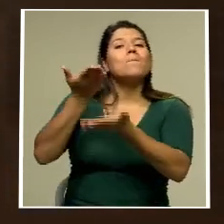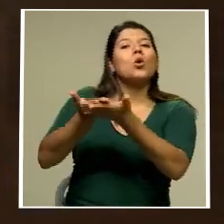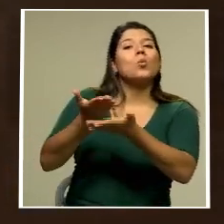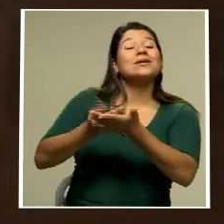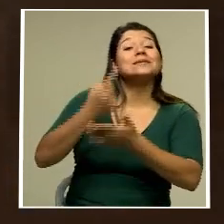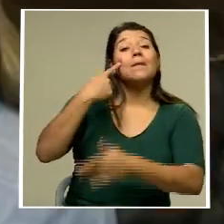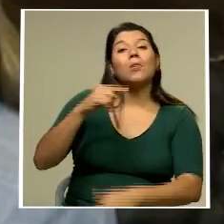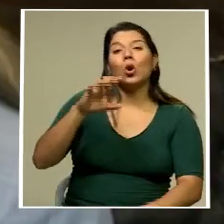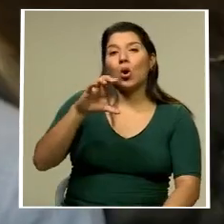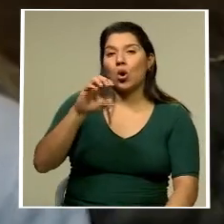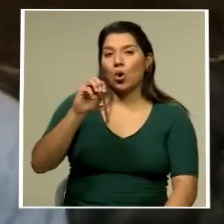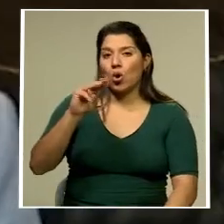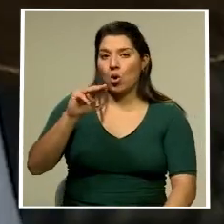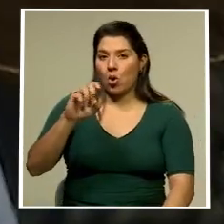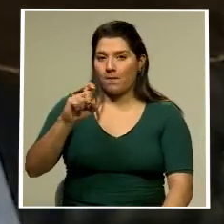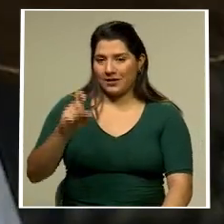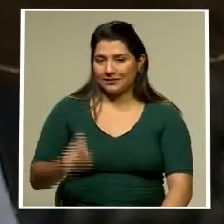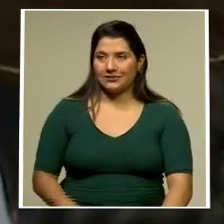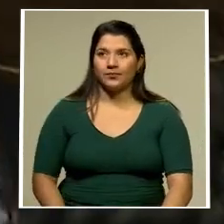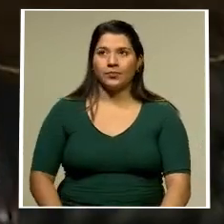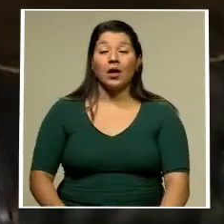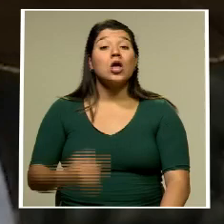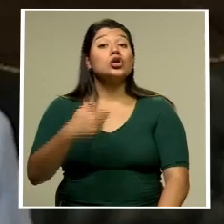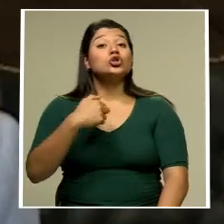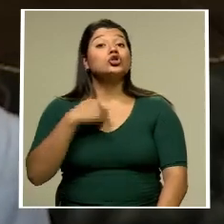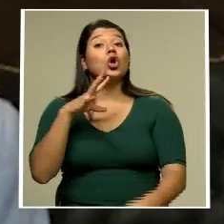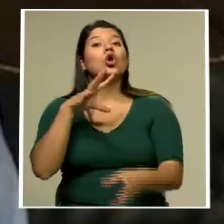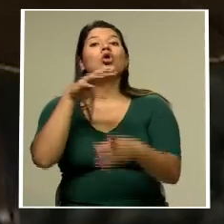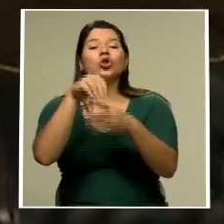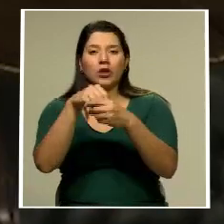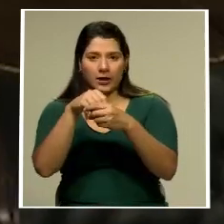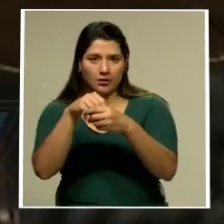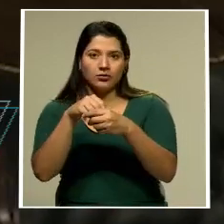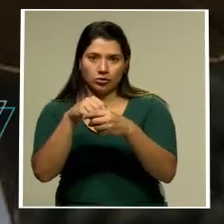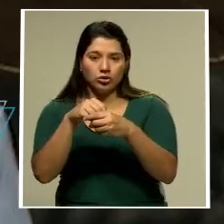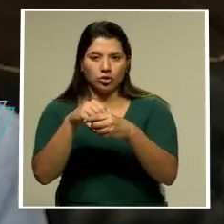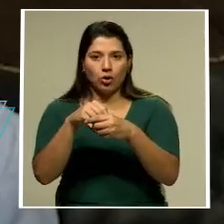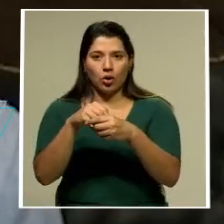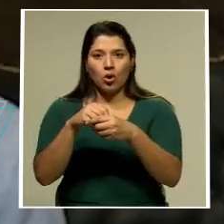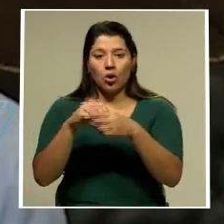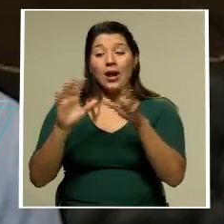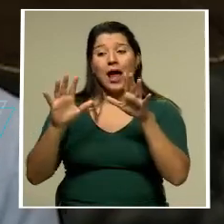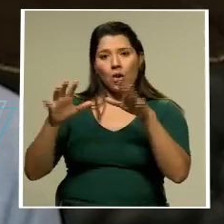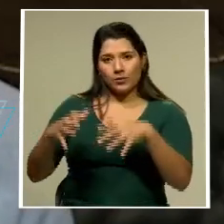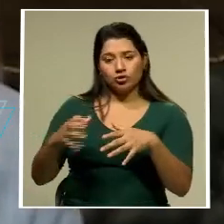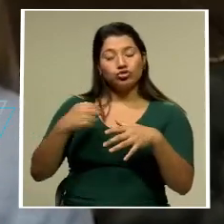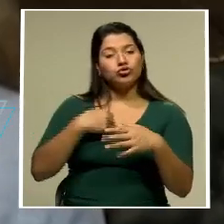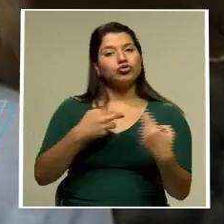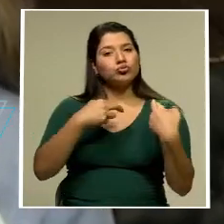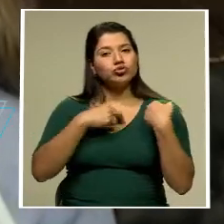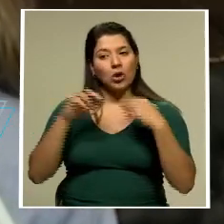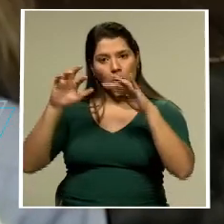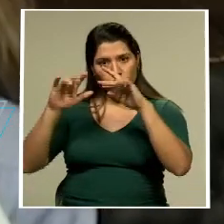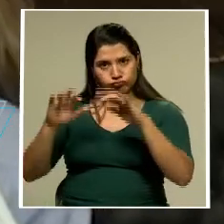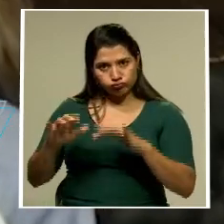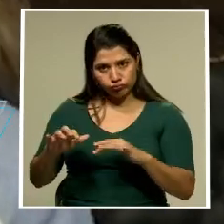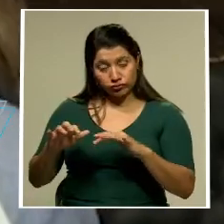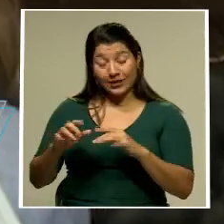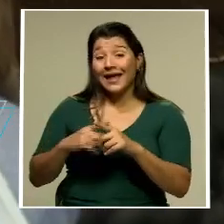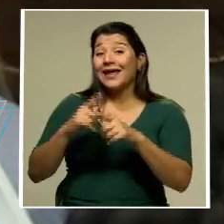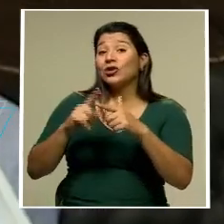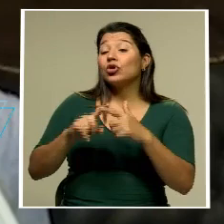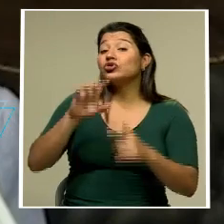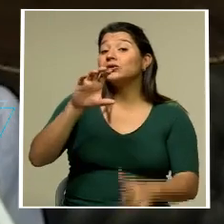COMEX. Yo estuve dentro de la comisión, estuve como parte de la redacción, y lo que hace COMEX es